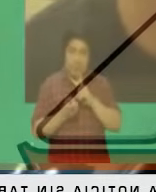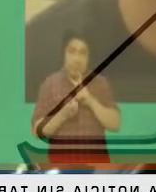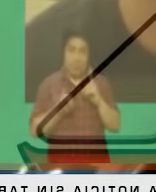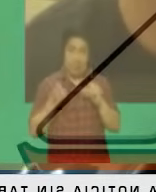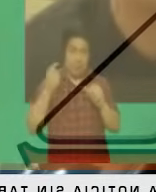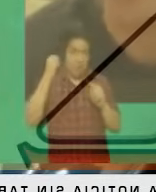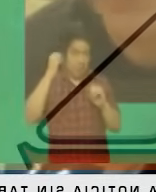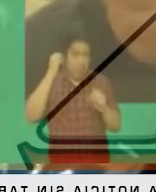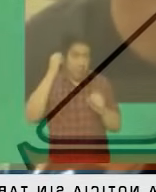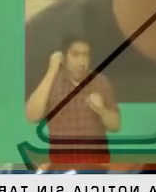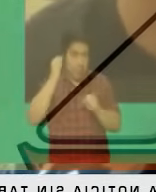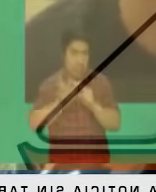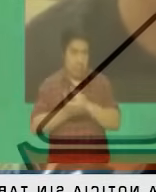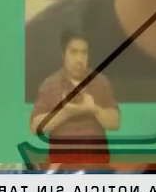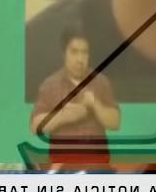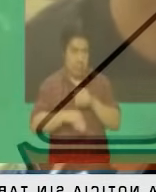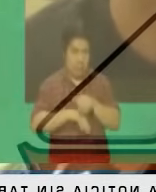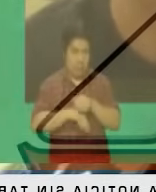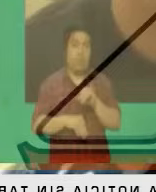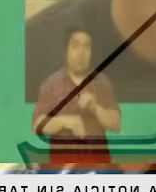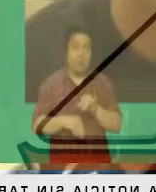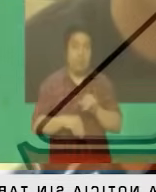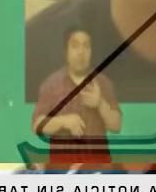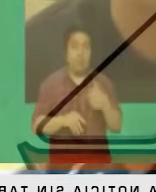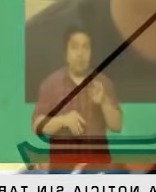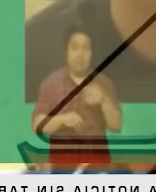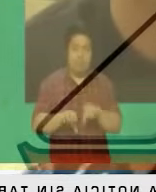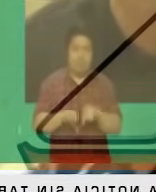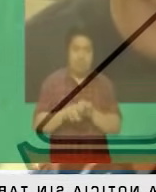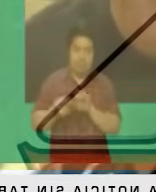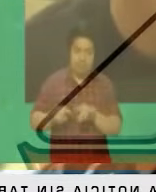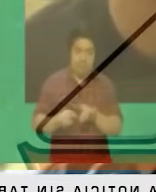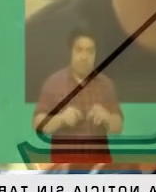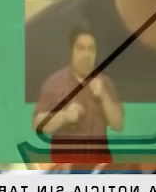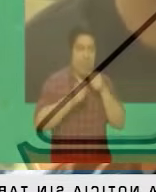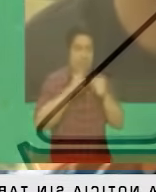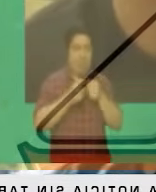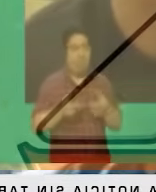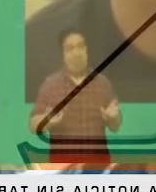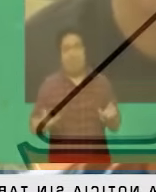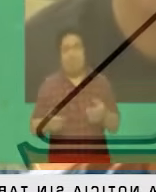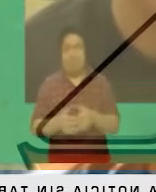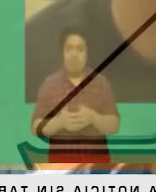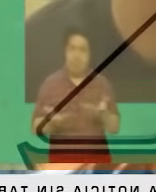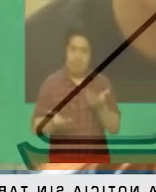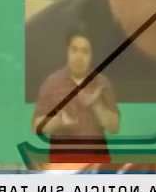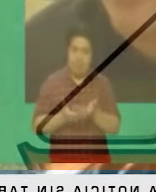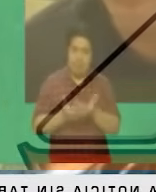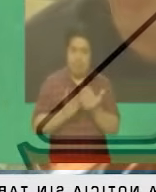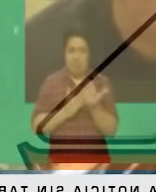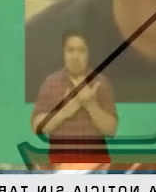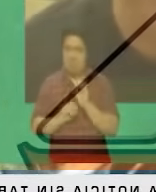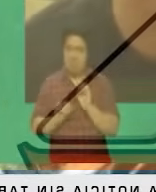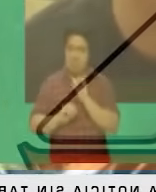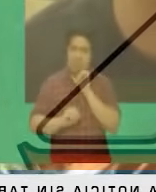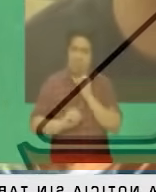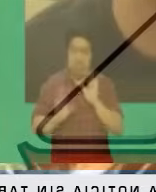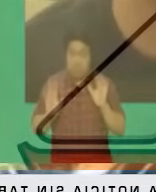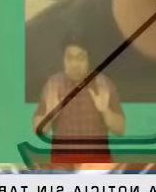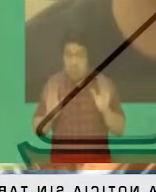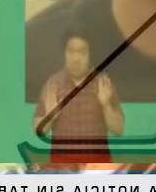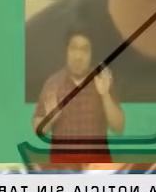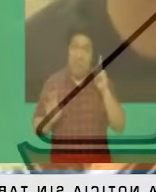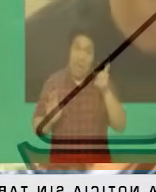personales y mi dirección y mi teléfono. Sí, lo hicieron hace semanas junto con varios periodistas. Desde entonces he estado recibiendo muchas amenazas. La verdad es que